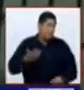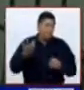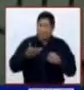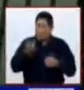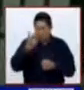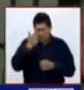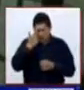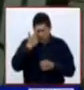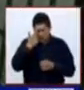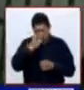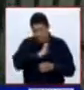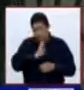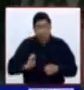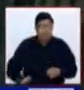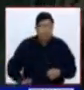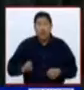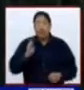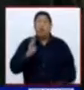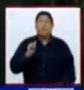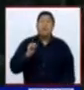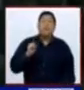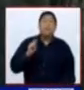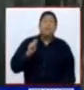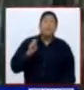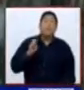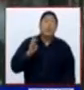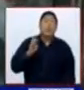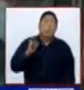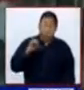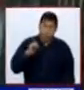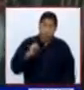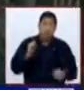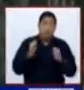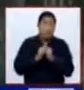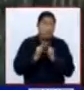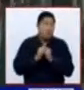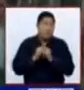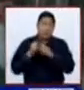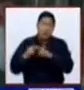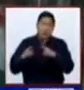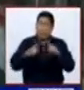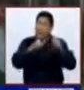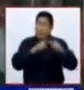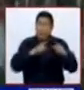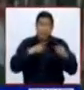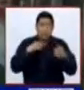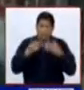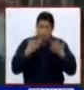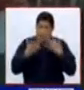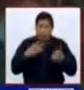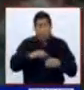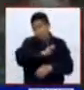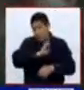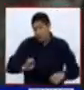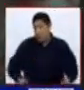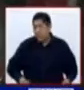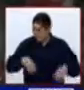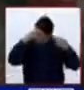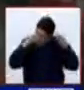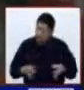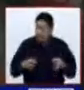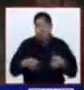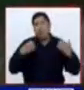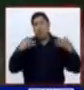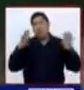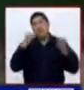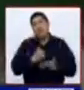por el embajador Ariel Basteiro, juntamente con las demás reparticiones de la embajada, pues han decidido llegar